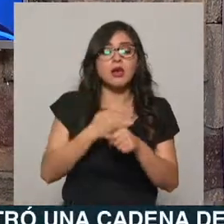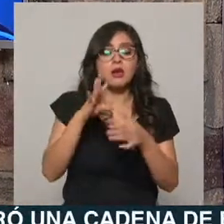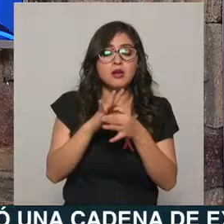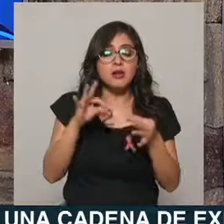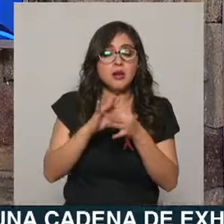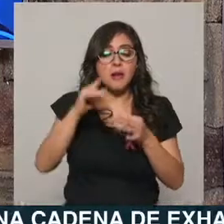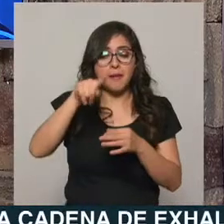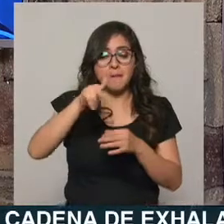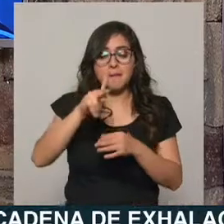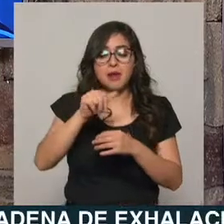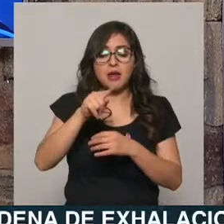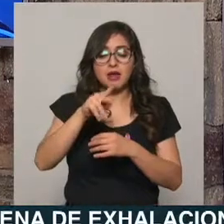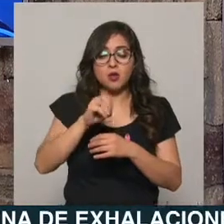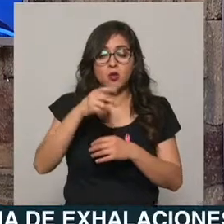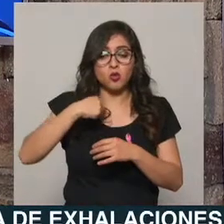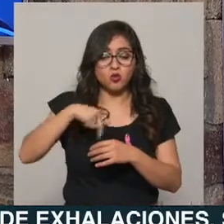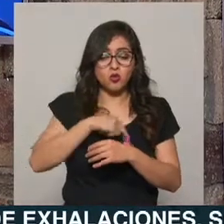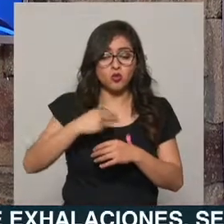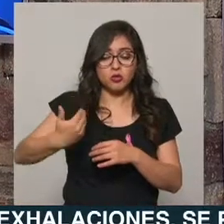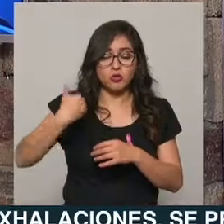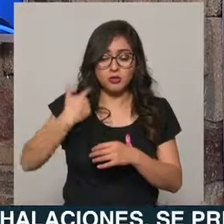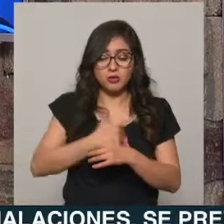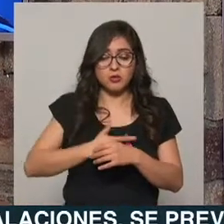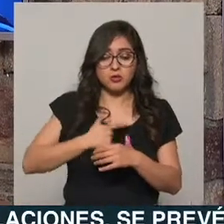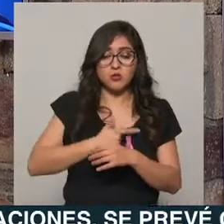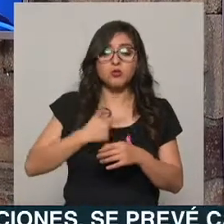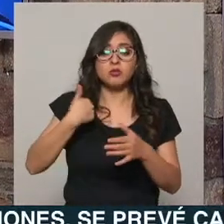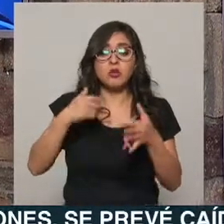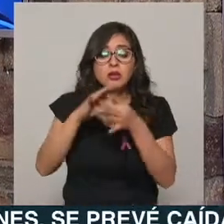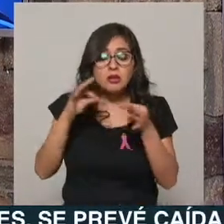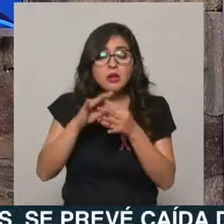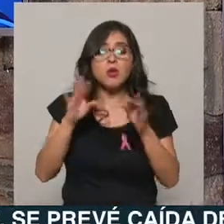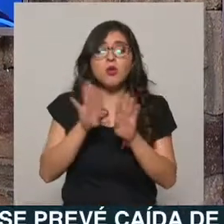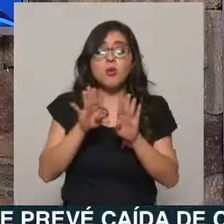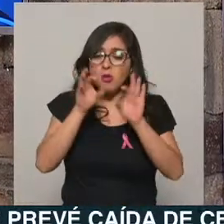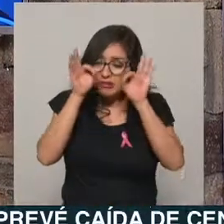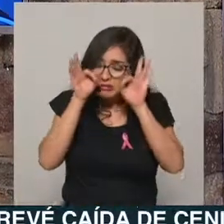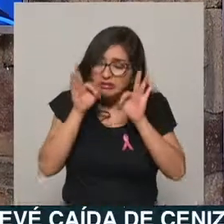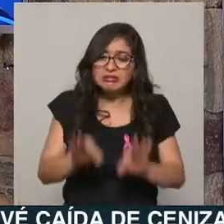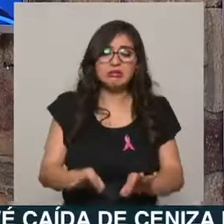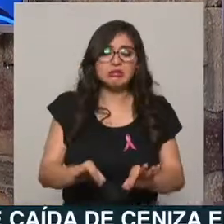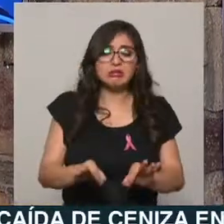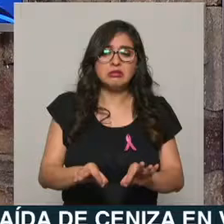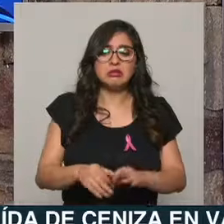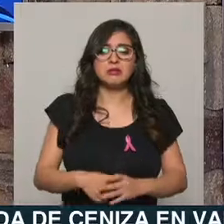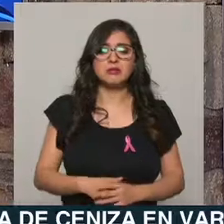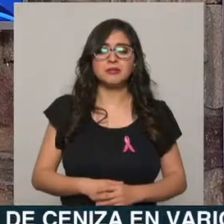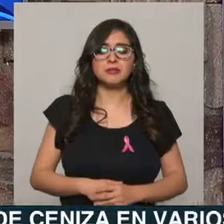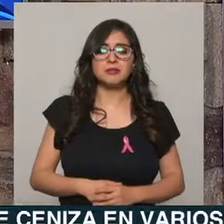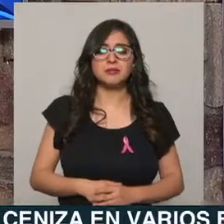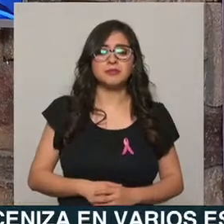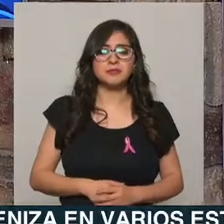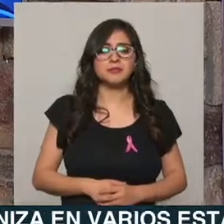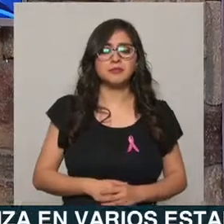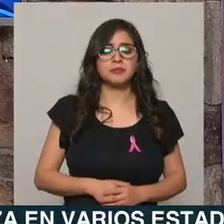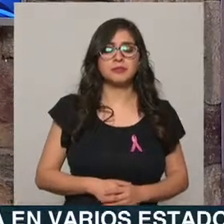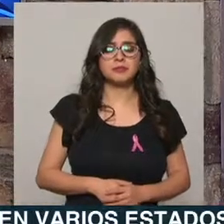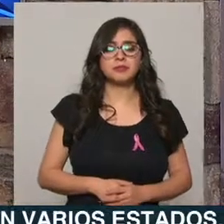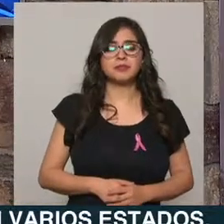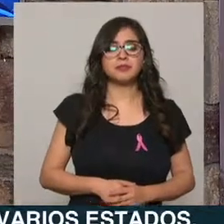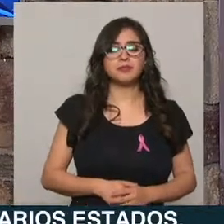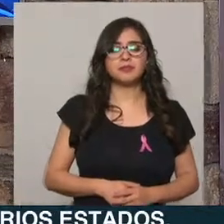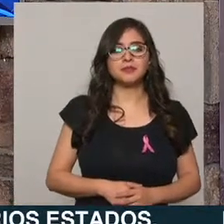está explicado, a mí me gusta decirlo, en un idioma ranchero, o sea, lo entiende coloquial. El que sea. Sí, coloquial,